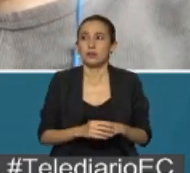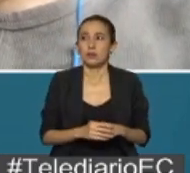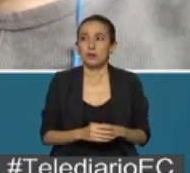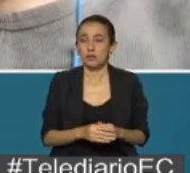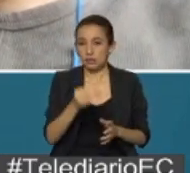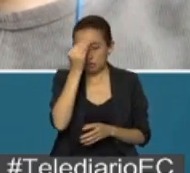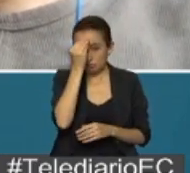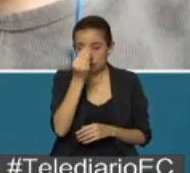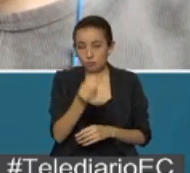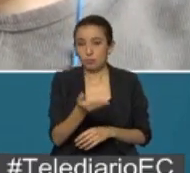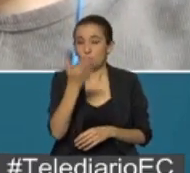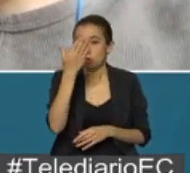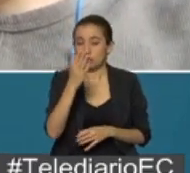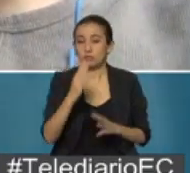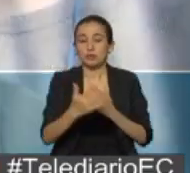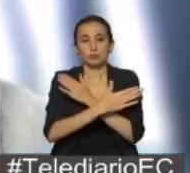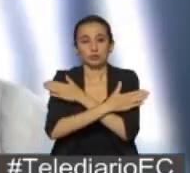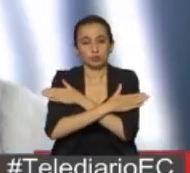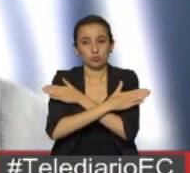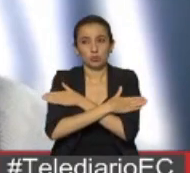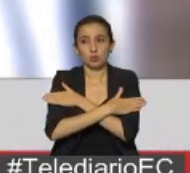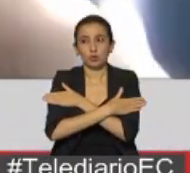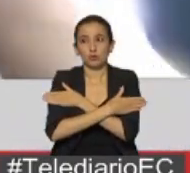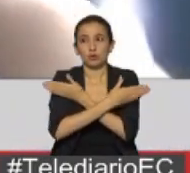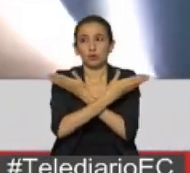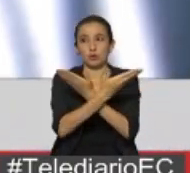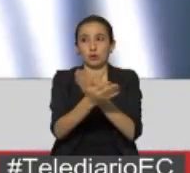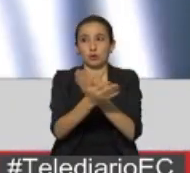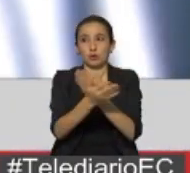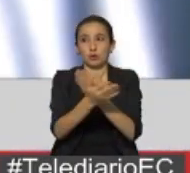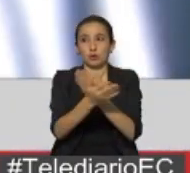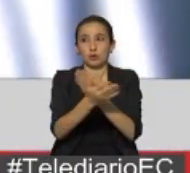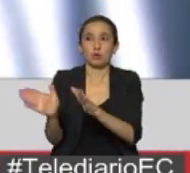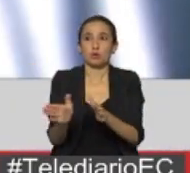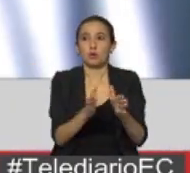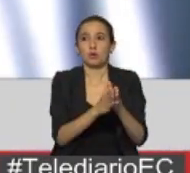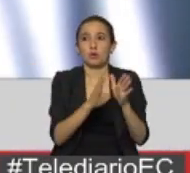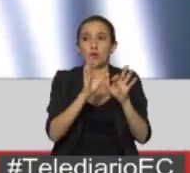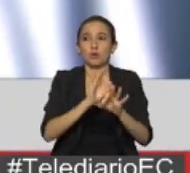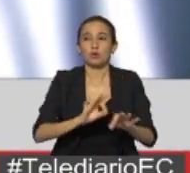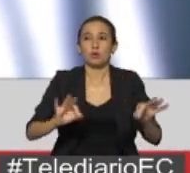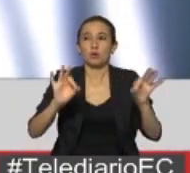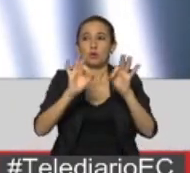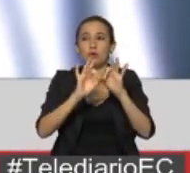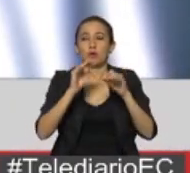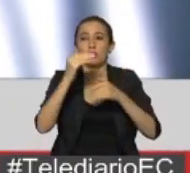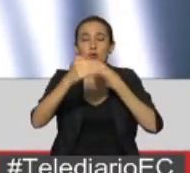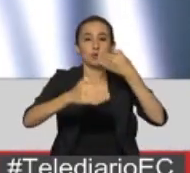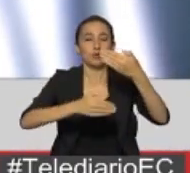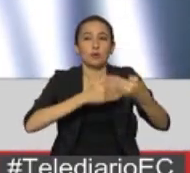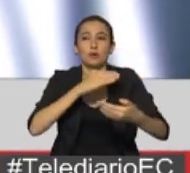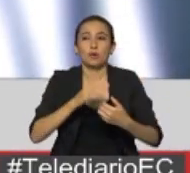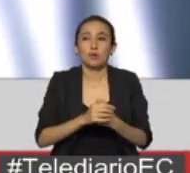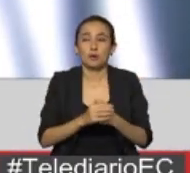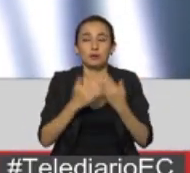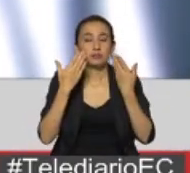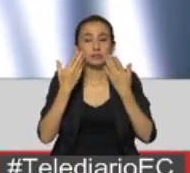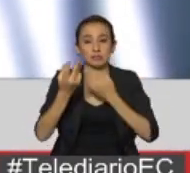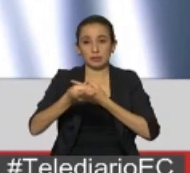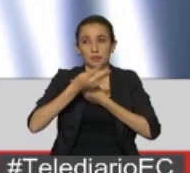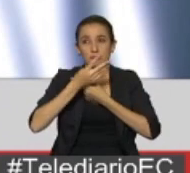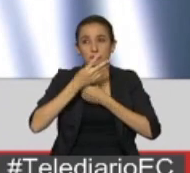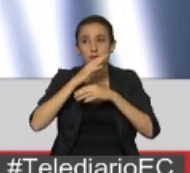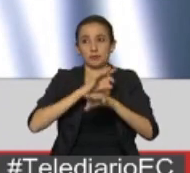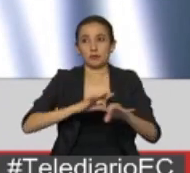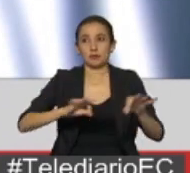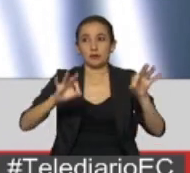Muy buenos días, un saludo cordial para usted, Carla, asimismo para toda la ciudadanía que nos ve y que nos escucha a través de este